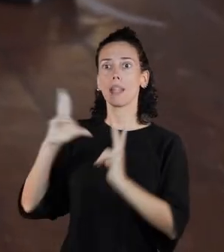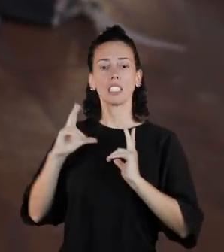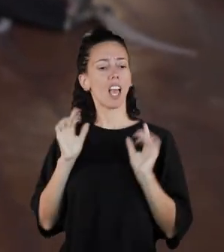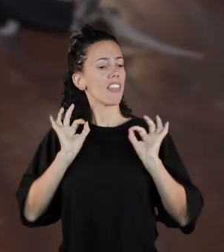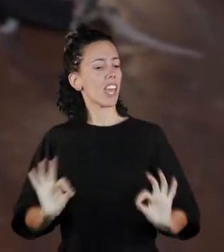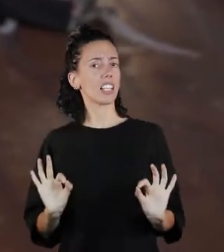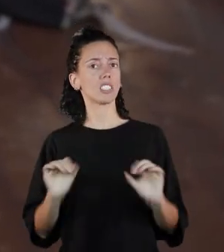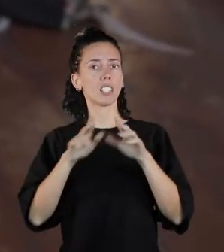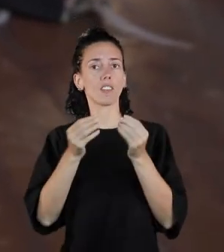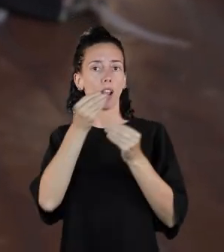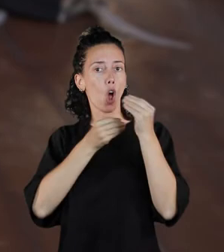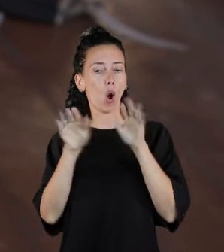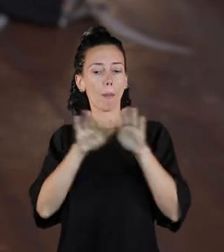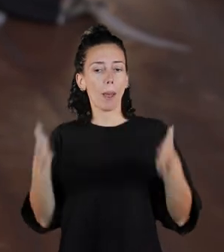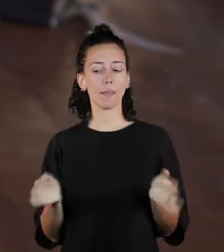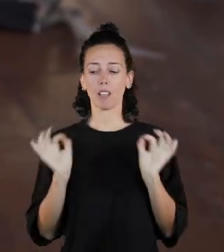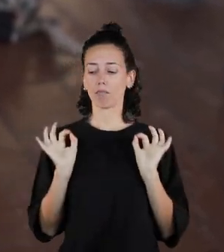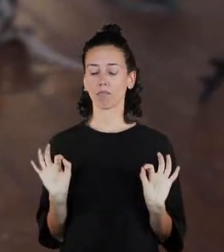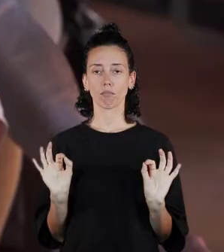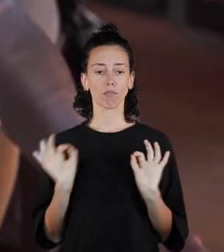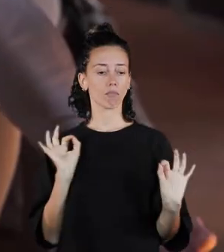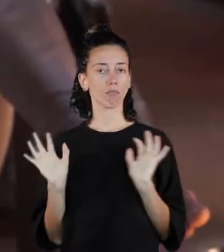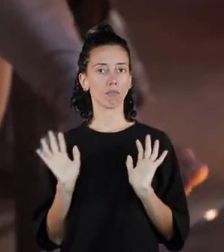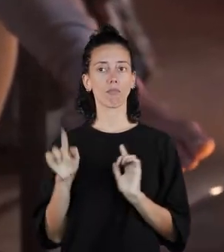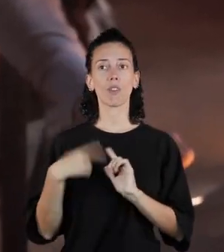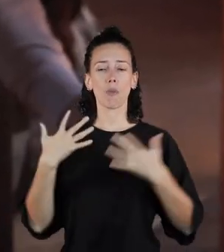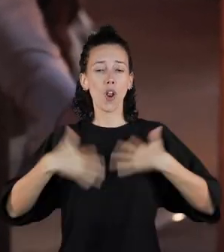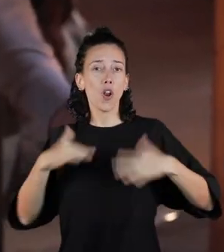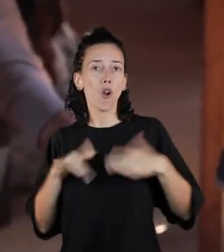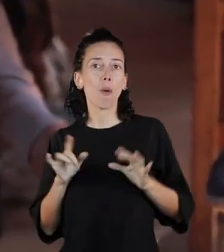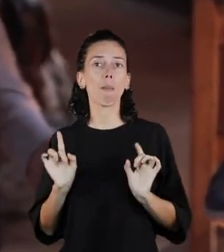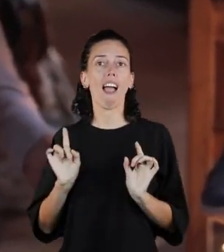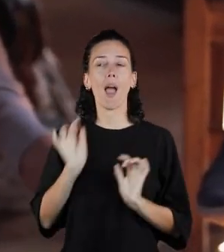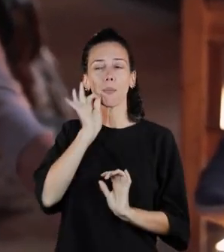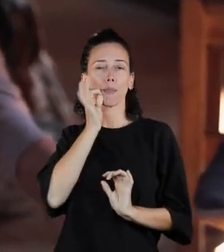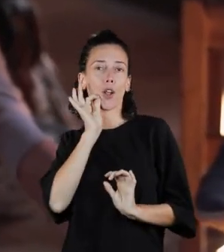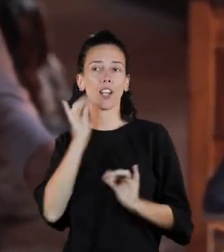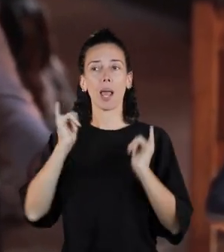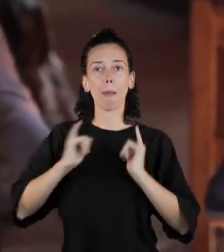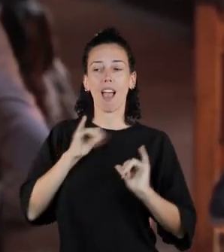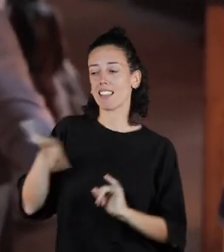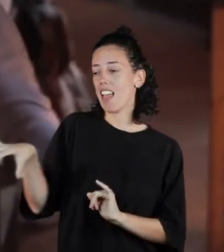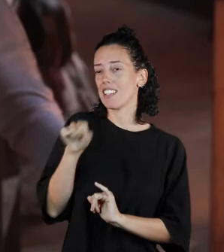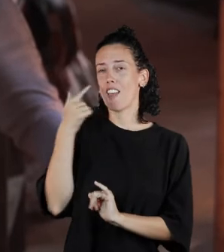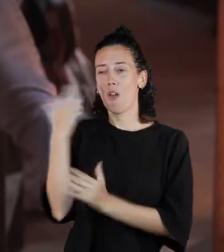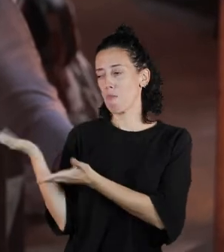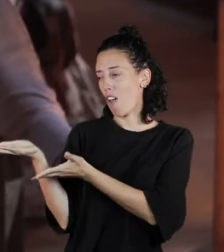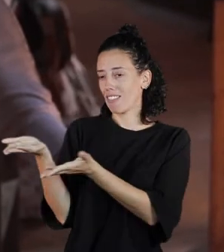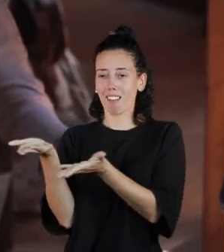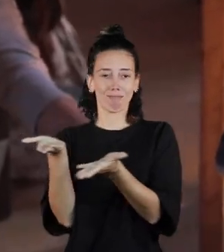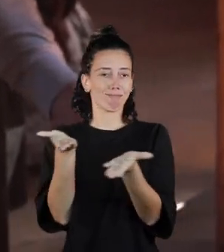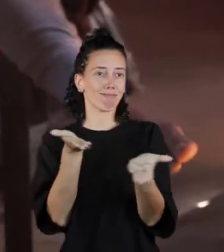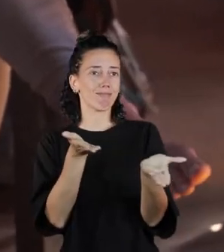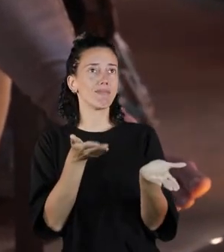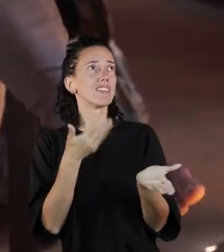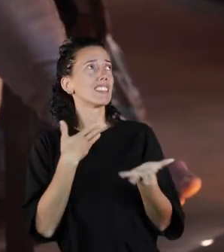abuela me decía, sentate derecha, los codos abajo de la mesa, y después me ponía ropa incómoda, ¿no? Robaba la ropa